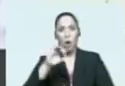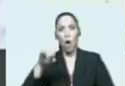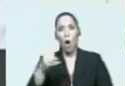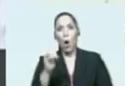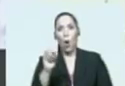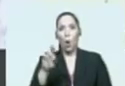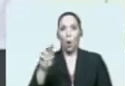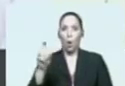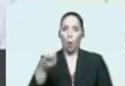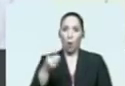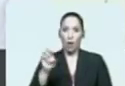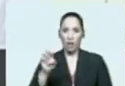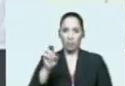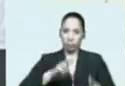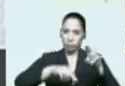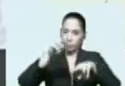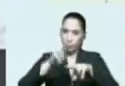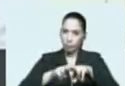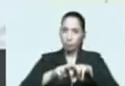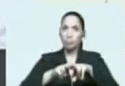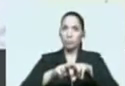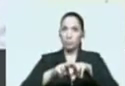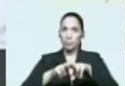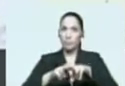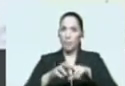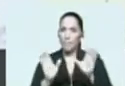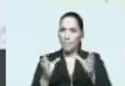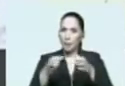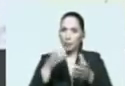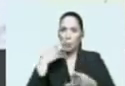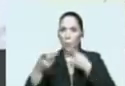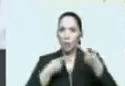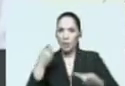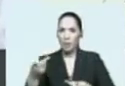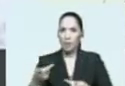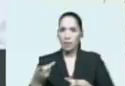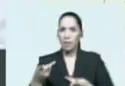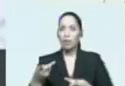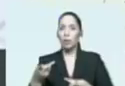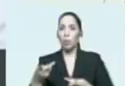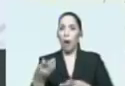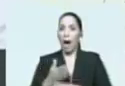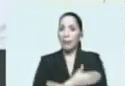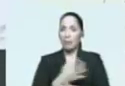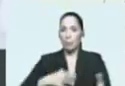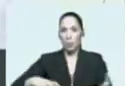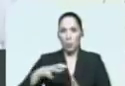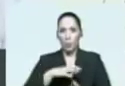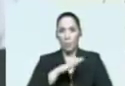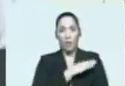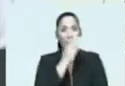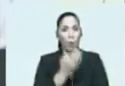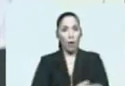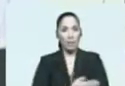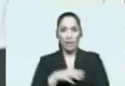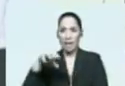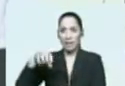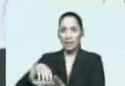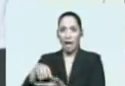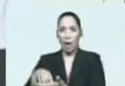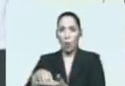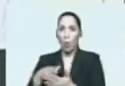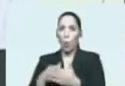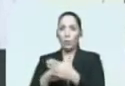político revolucionario ante las condiciones más adversas teniendo todas las fuerzas del estado en su contra jorge